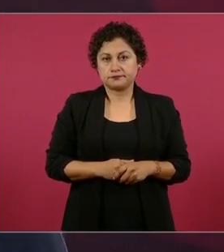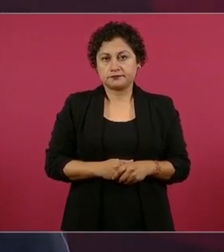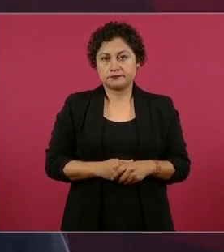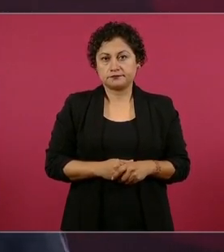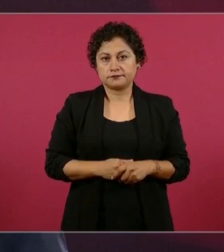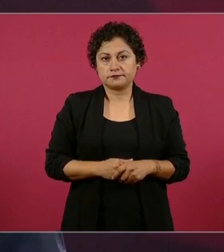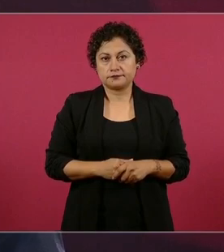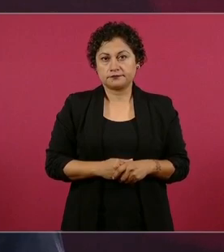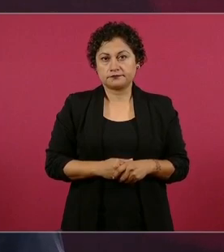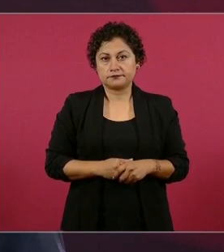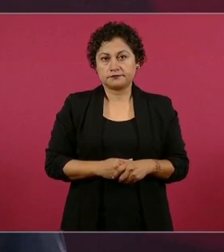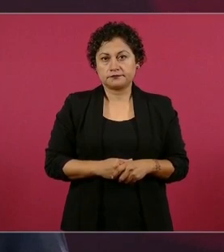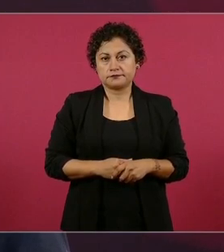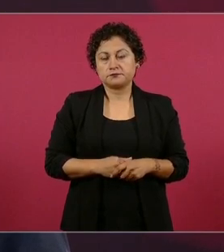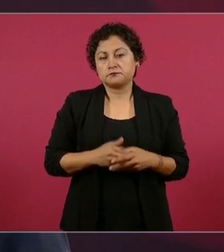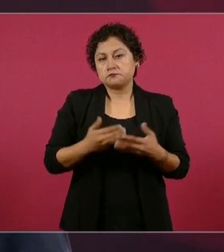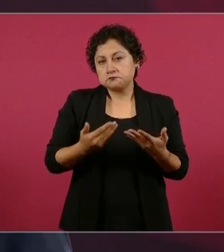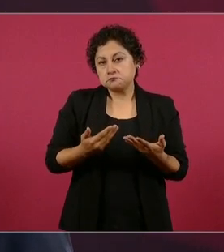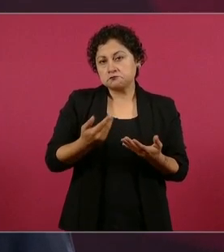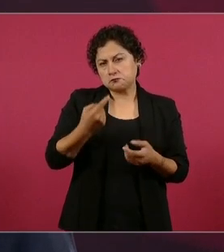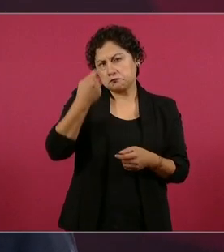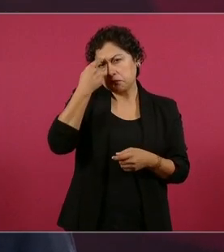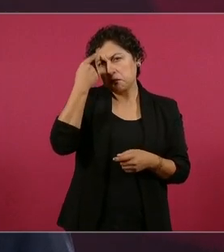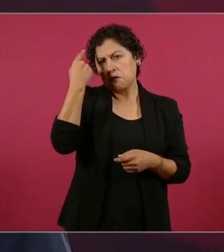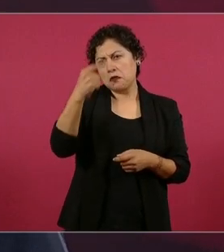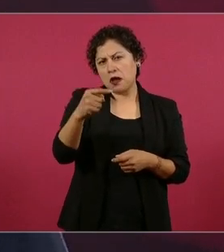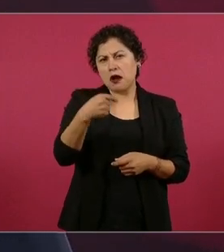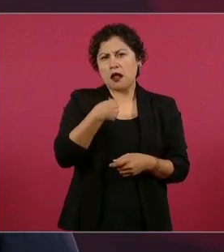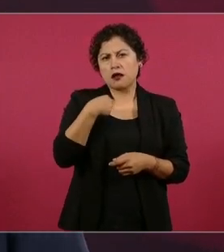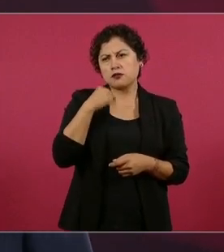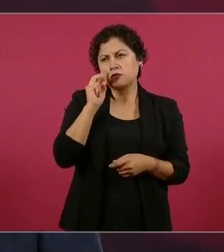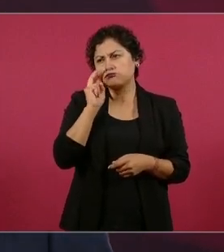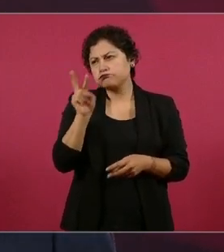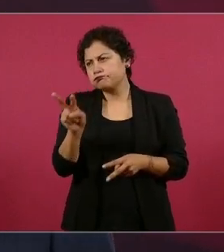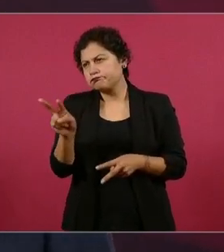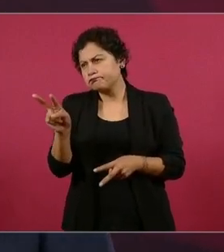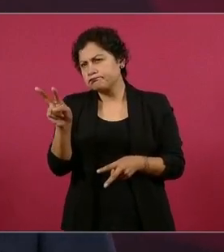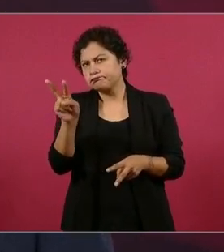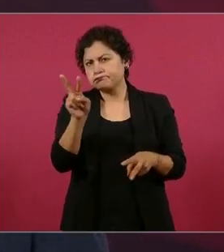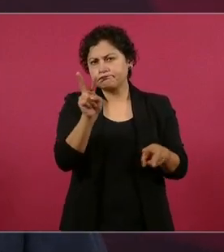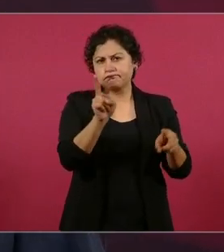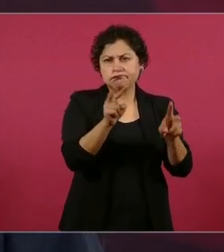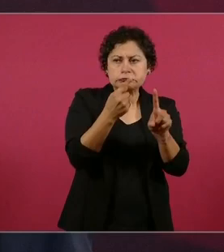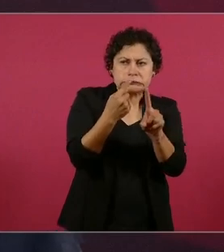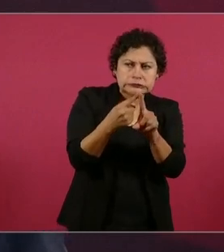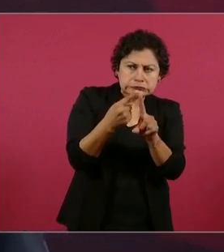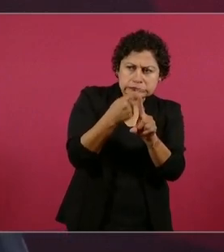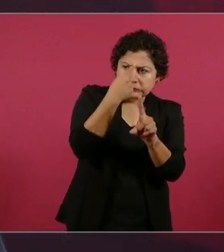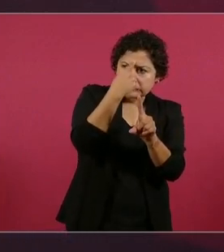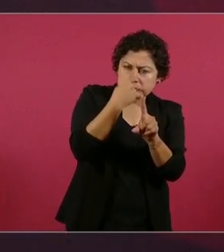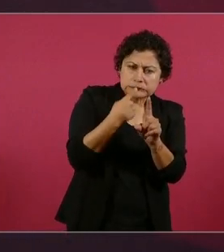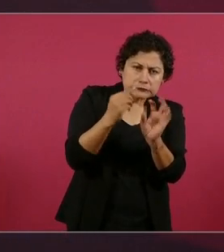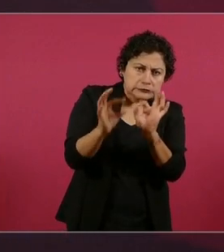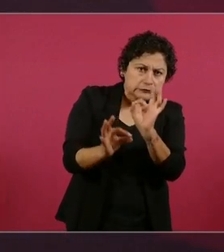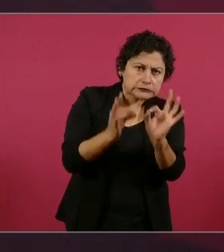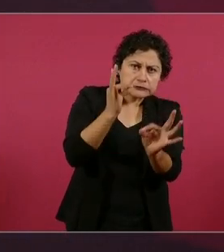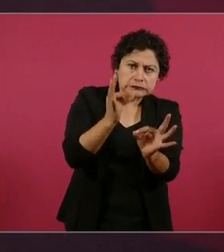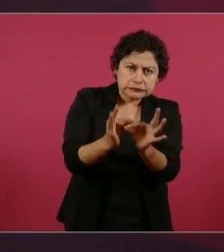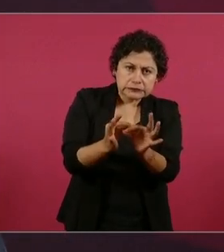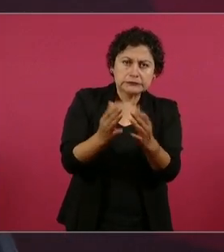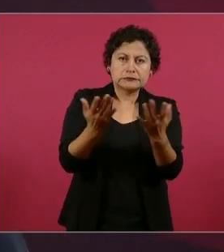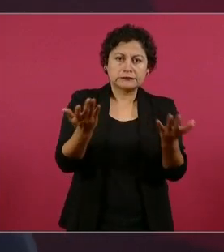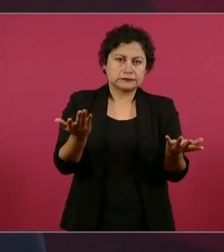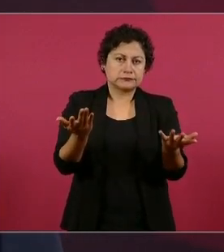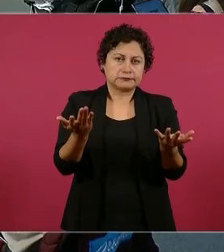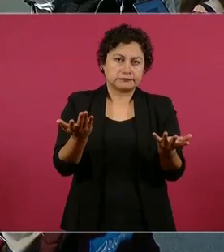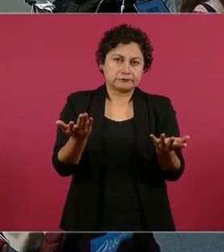más apropiados, los idóneos. Yo tengo que decir, ¿no? Creo que es